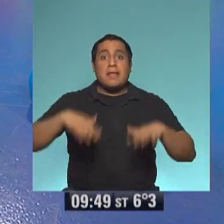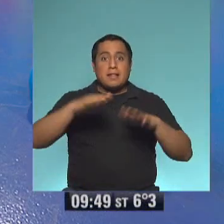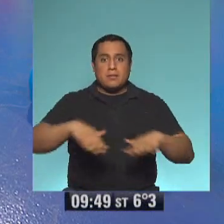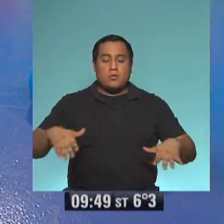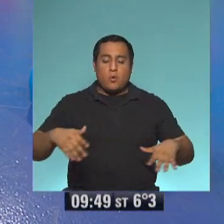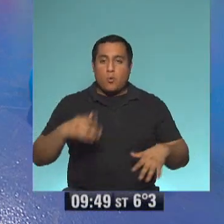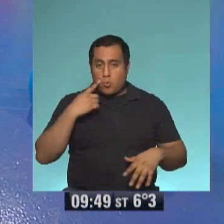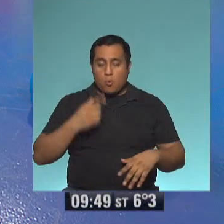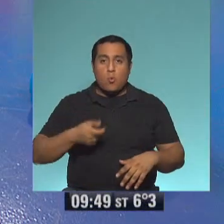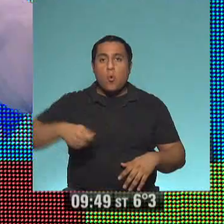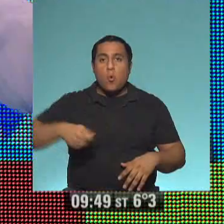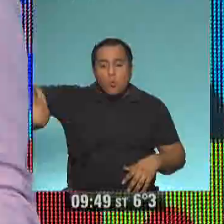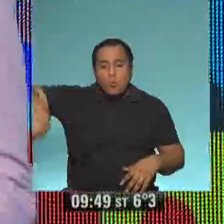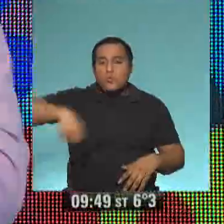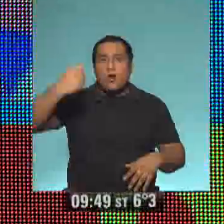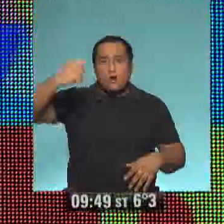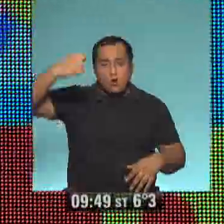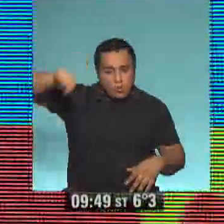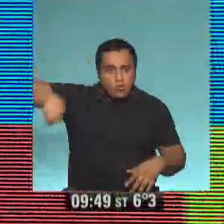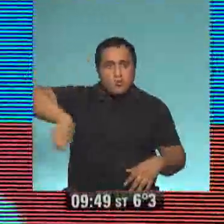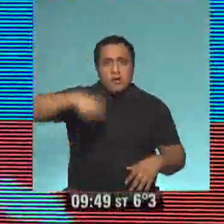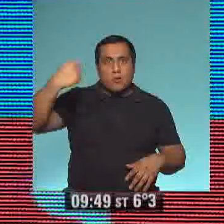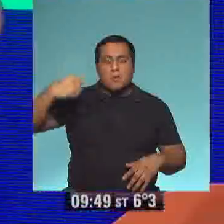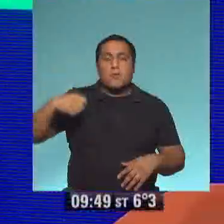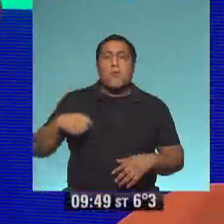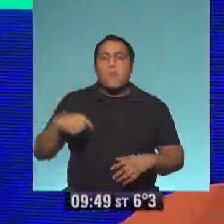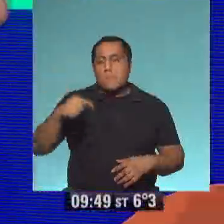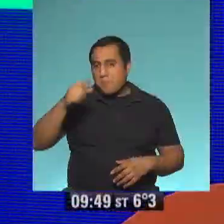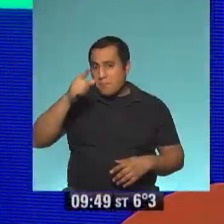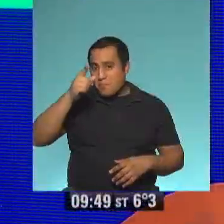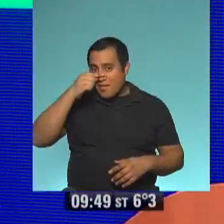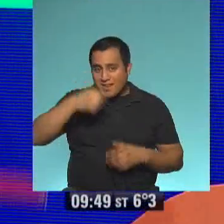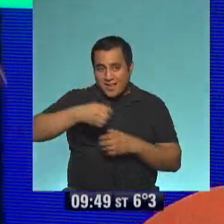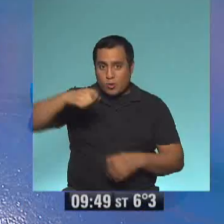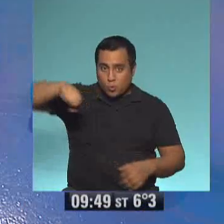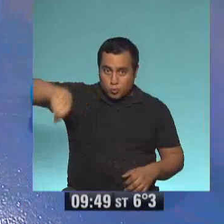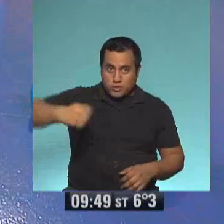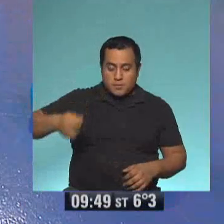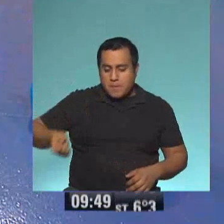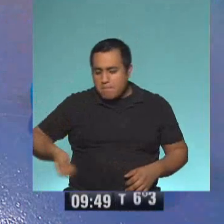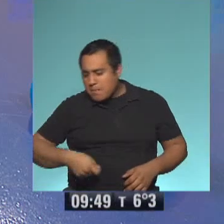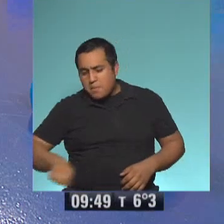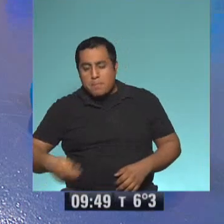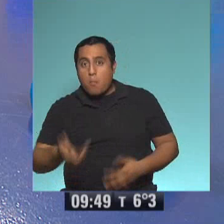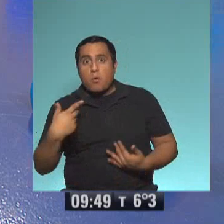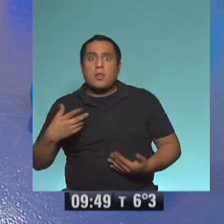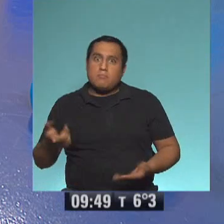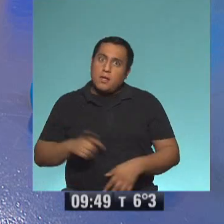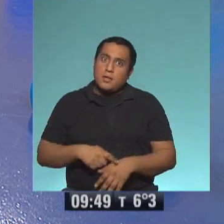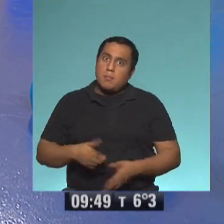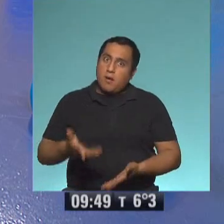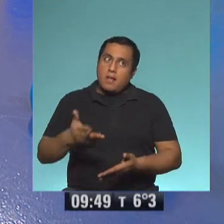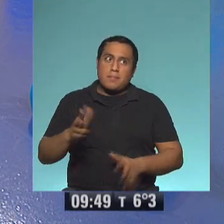¿Un cucharón? Con el cucharón va perfecto. Una cuchara de madera. La cuchara de madera. Le estamos dando tiempo para quedarme en el juego y jueguen con